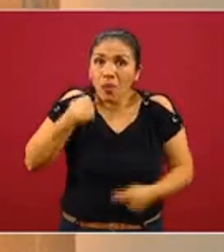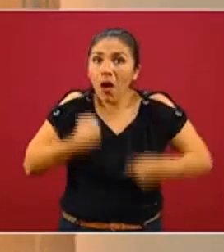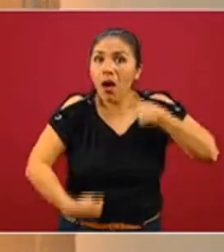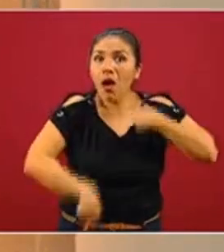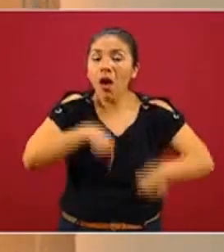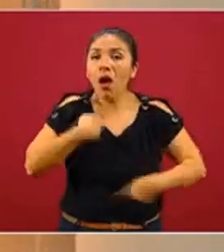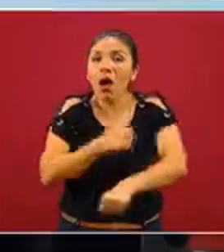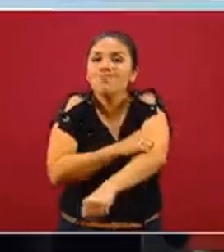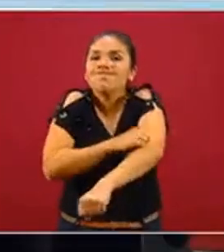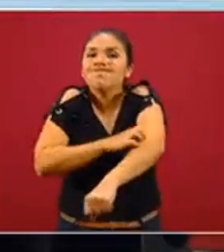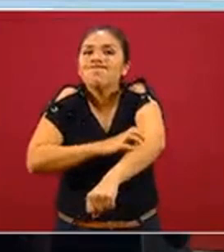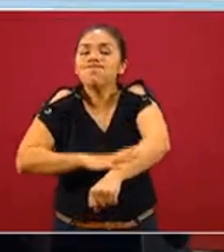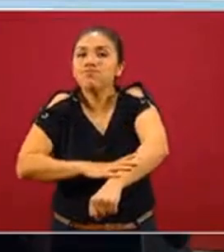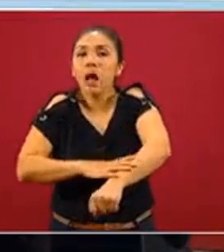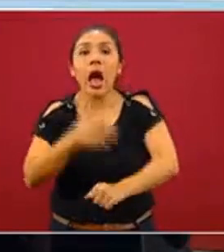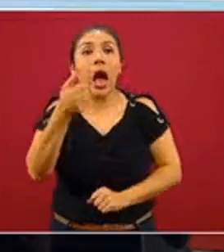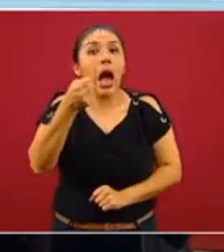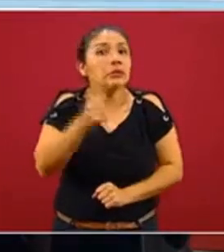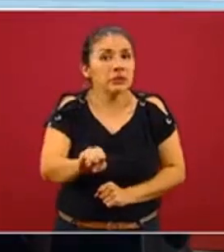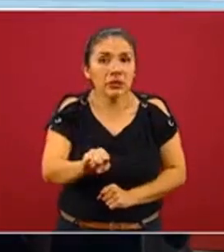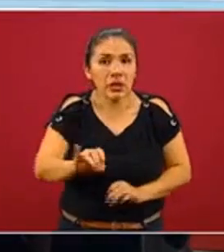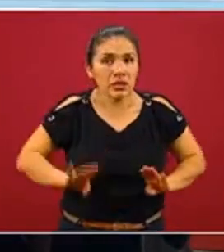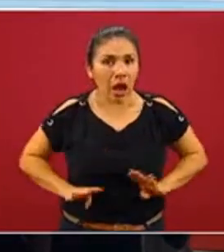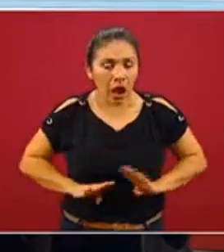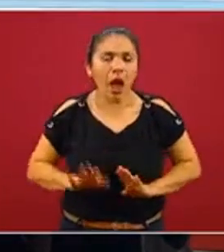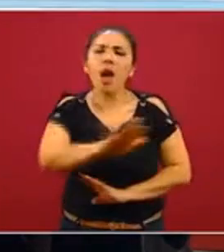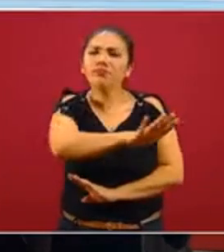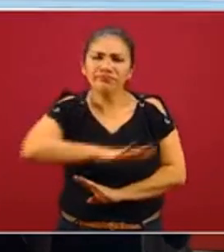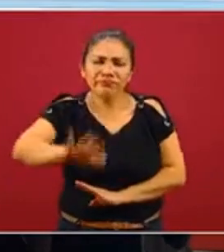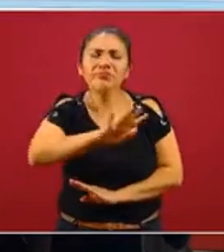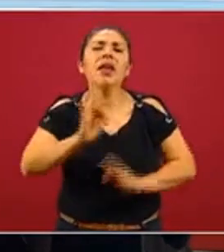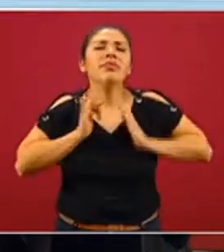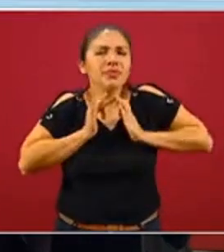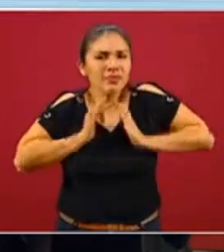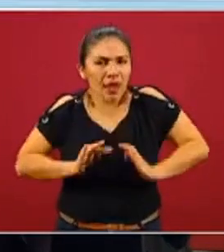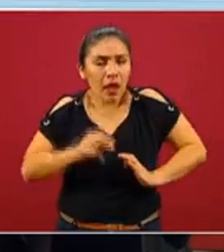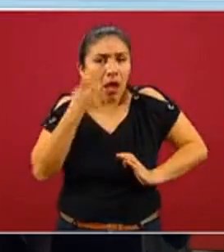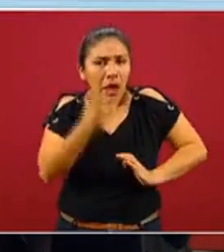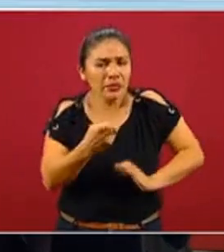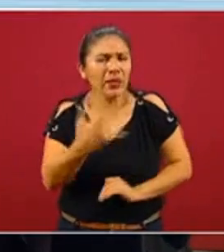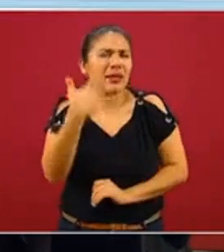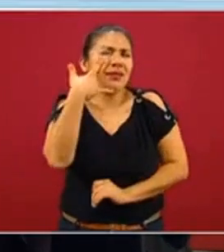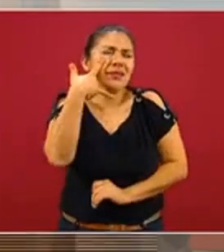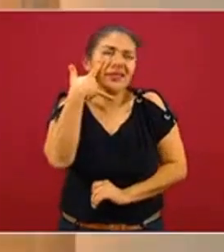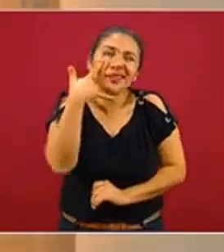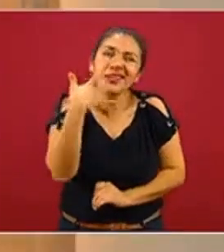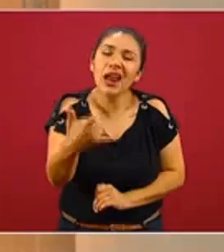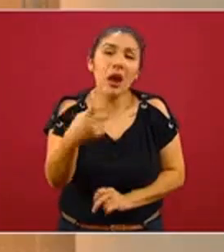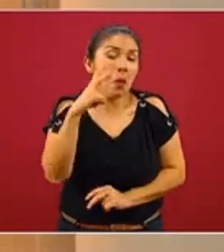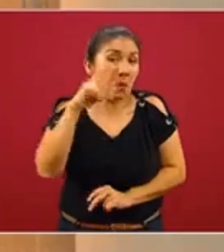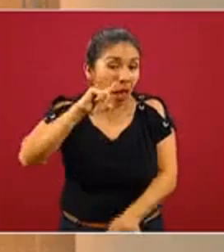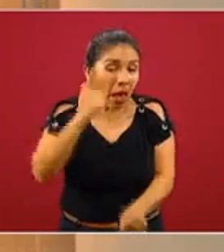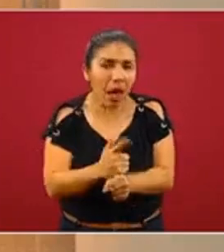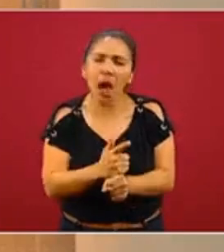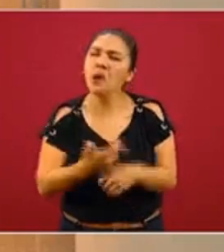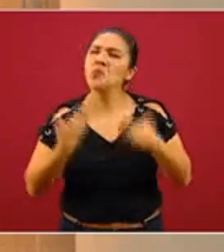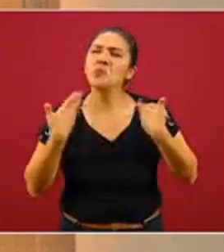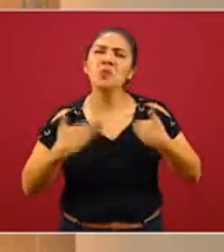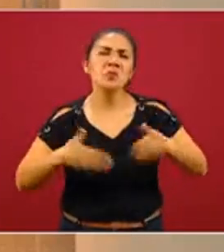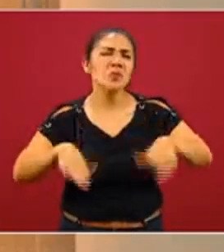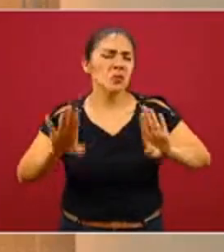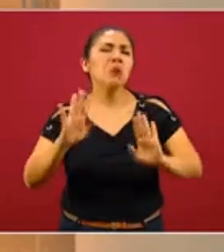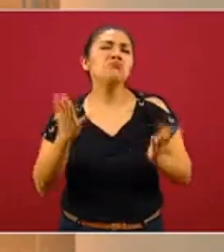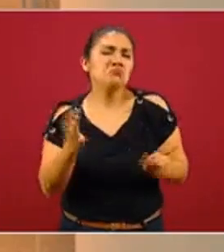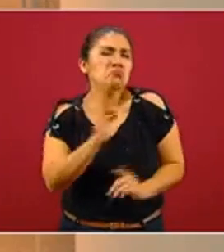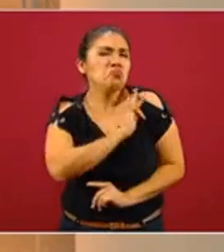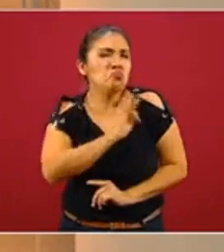condiciona esto. Para tranquilidad de los padres, es extremadamente raro que lo veamos. ¿Es posible